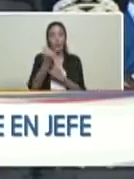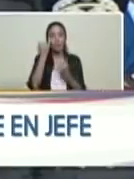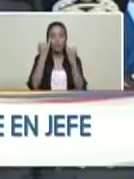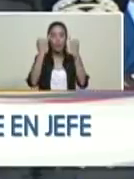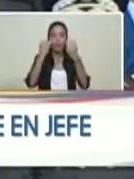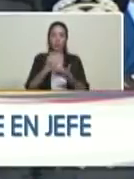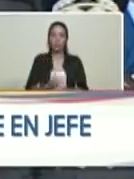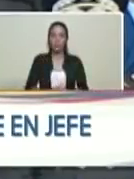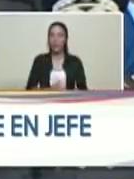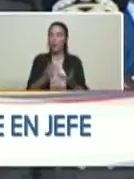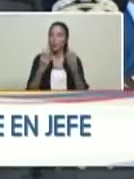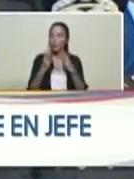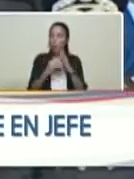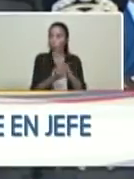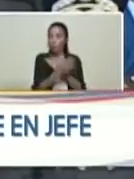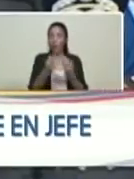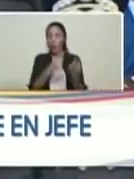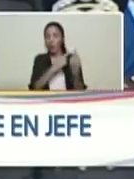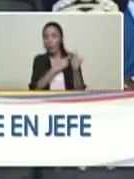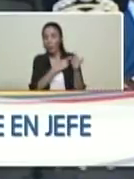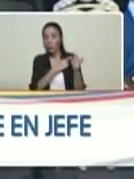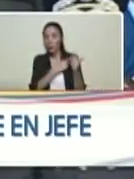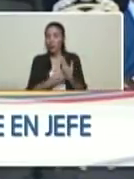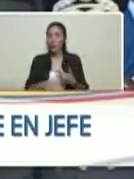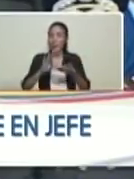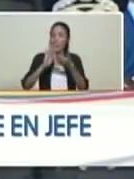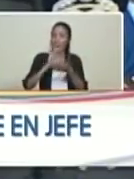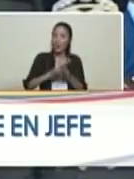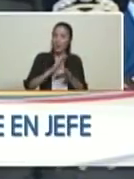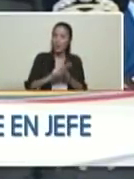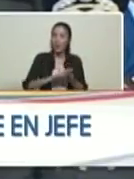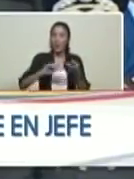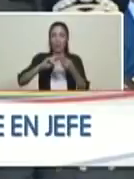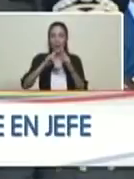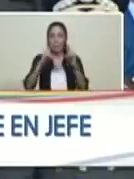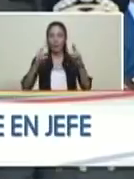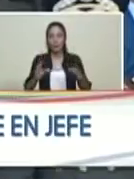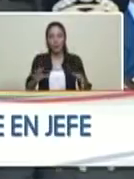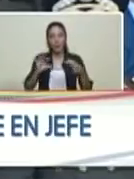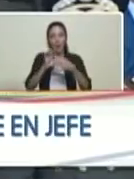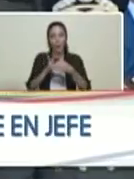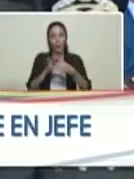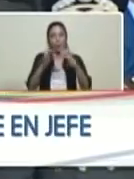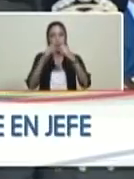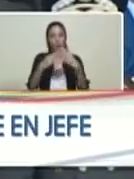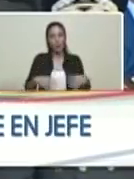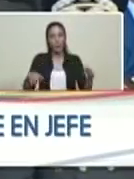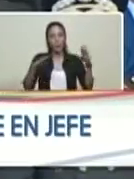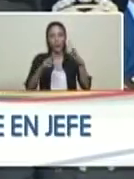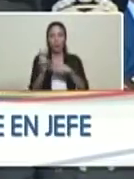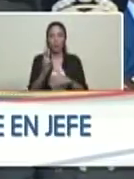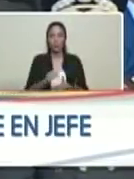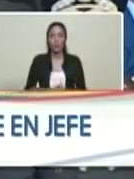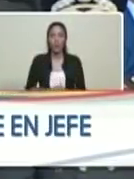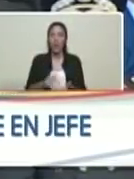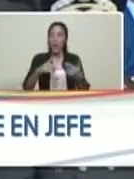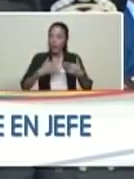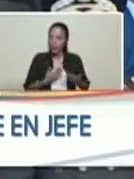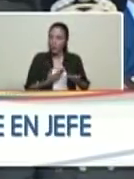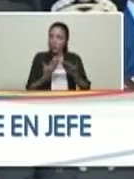estabilidad de la paz y de la unión de la república y en buenas manos